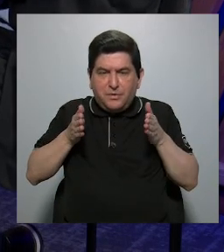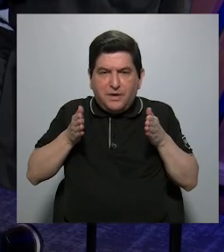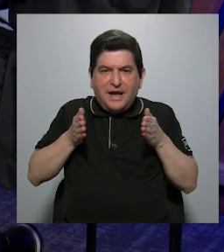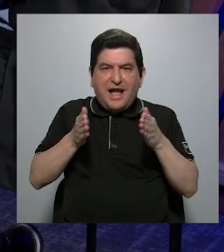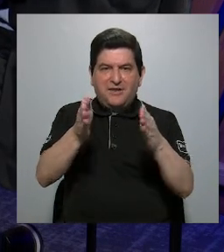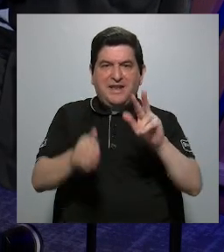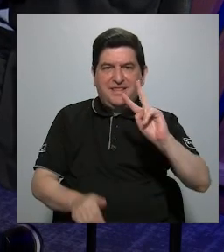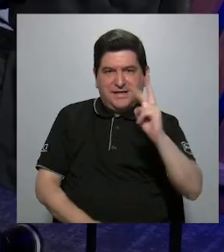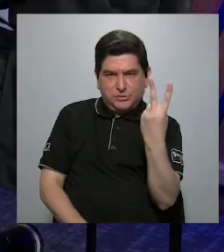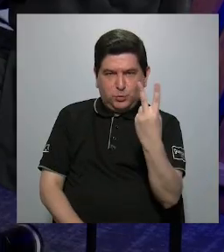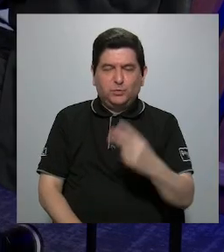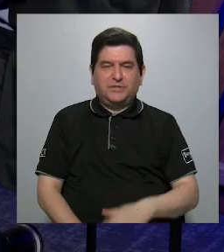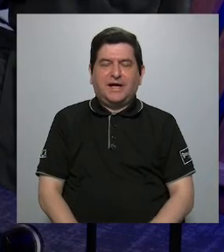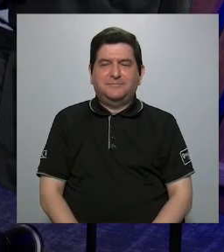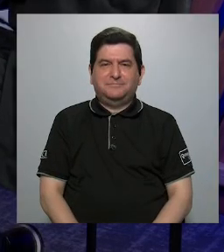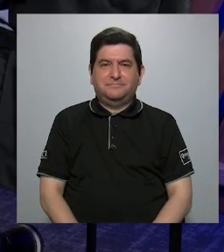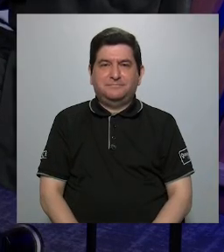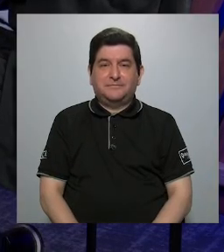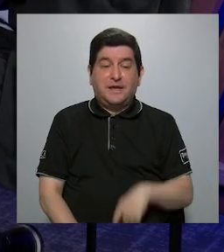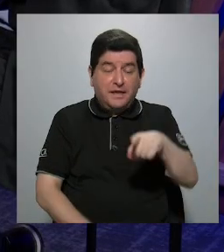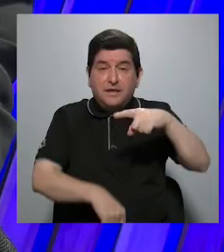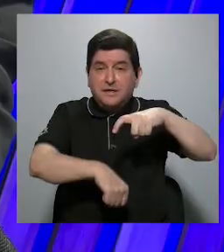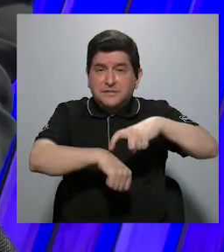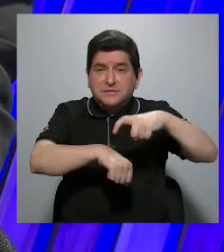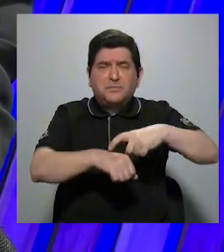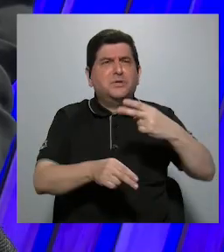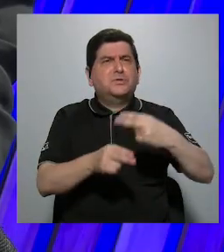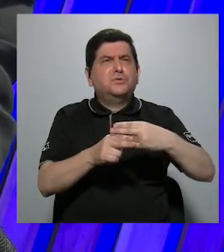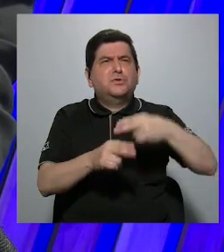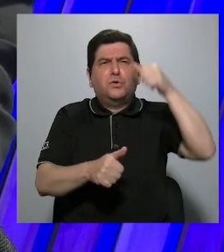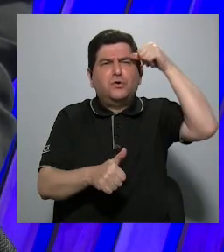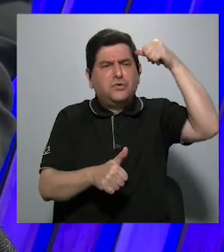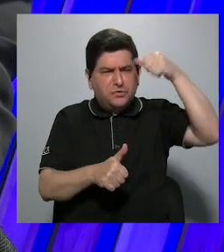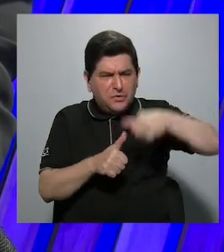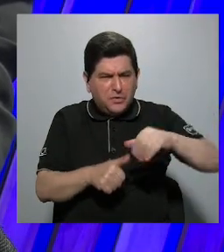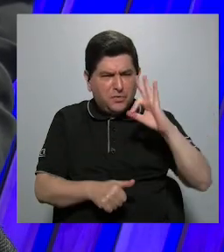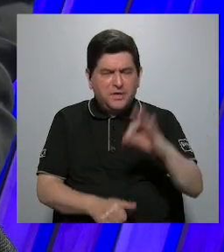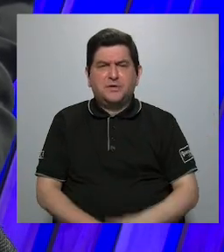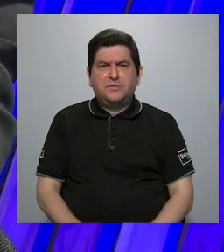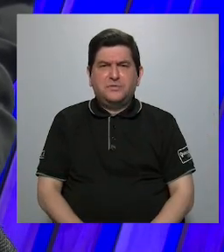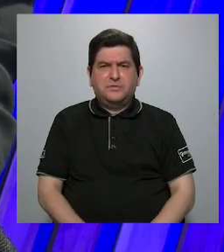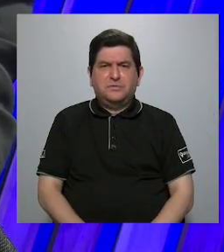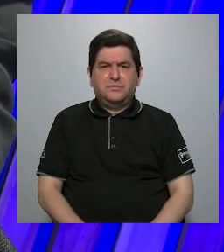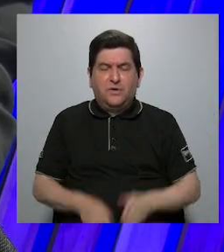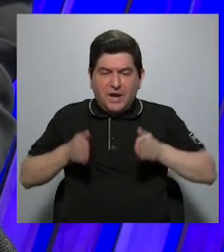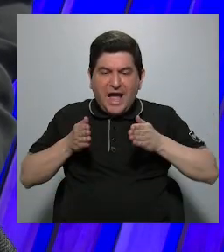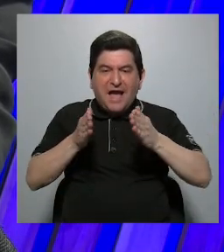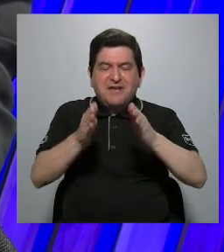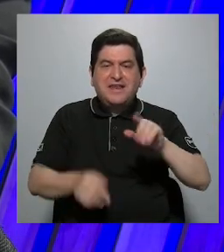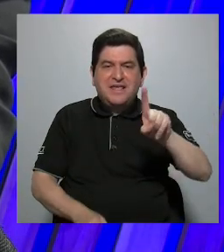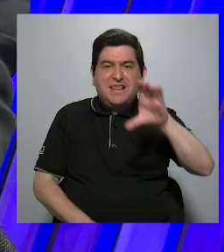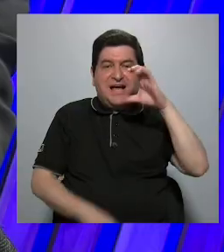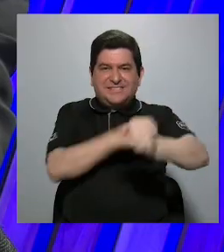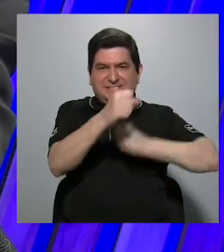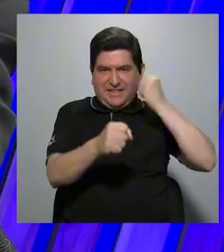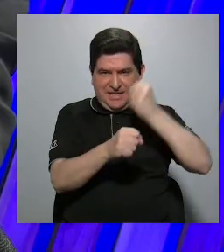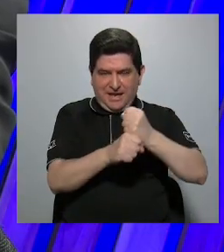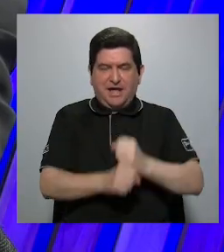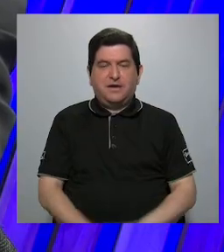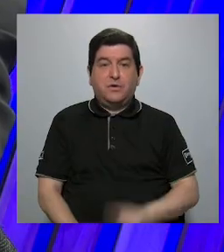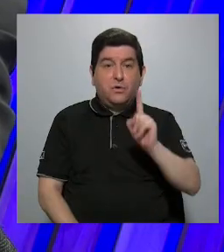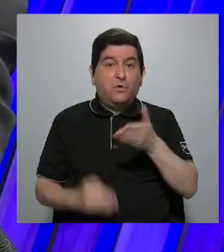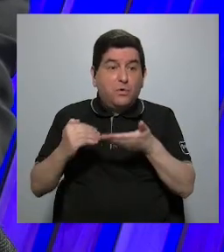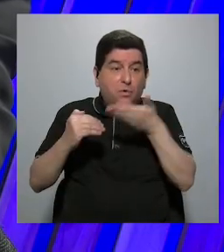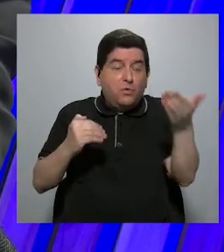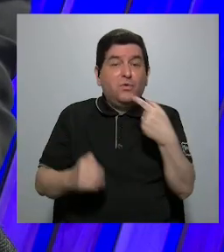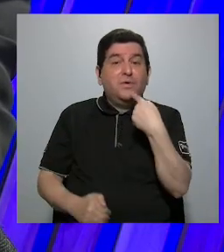Avenida Segunda, que se llamó, si mi memoria no me es infiel, Avenida del Centenario. Y una